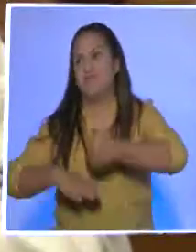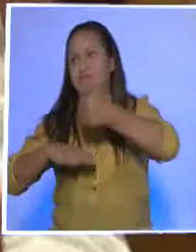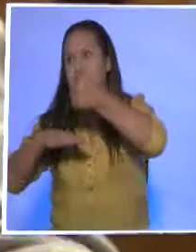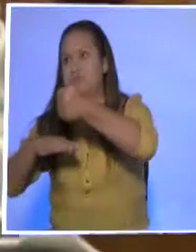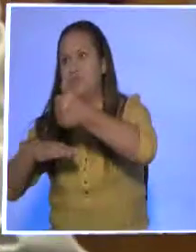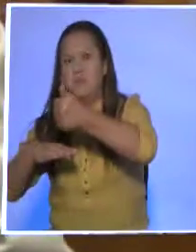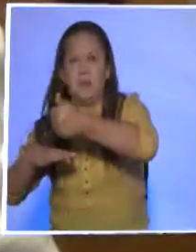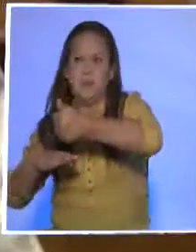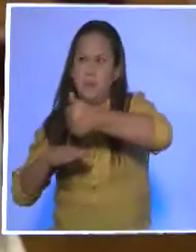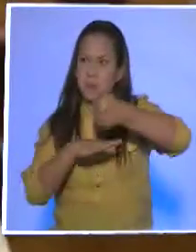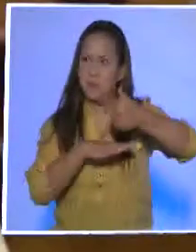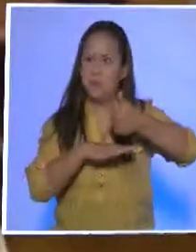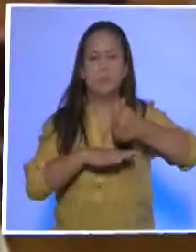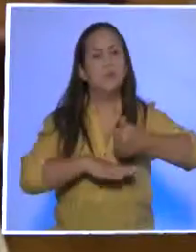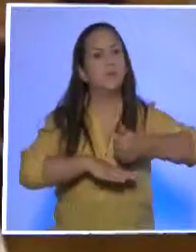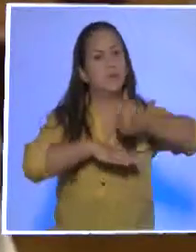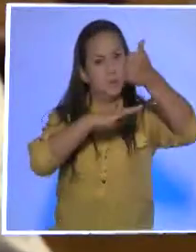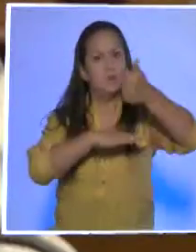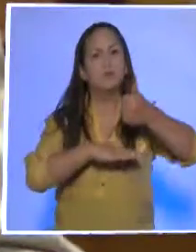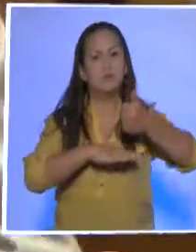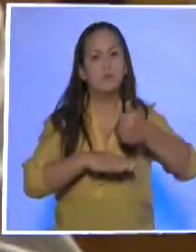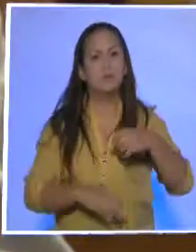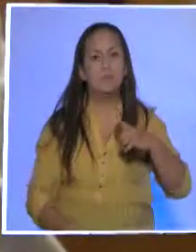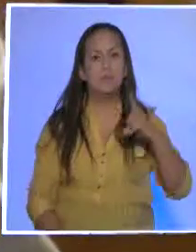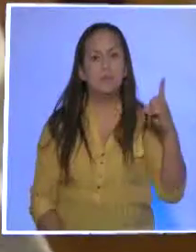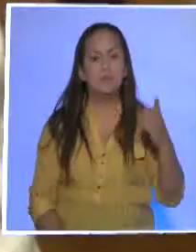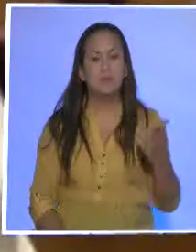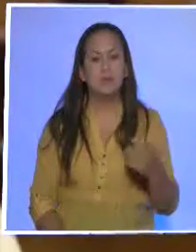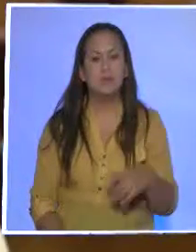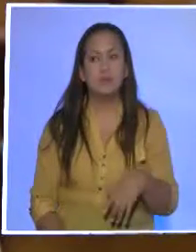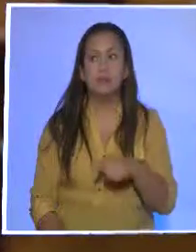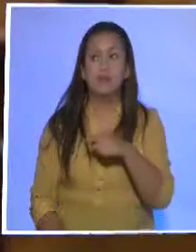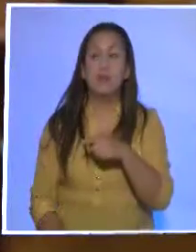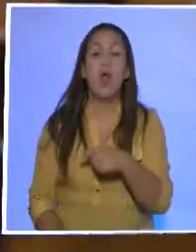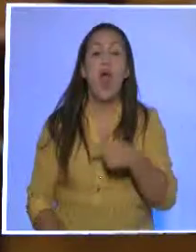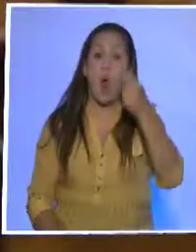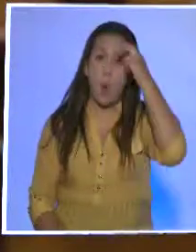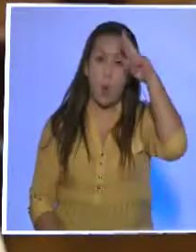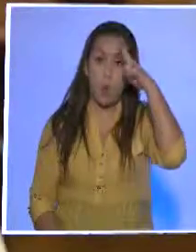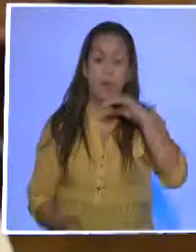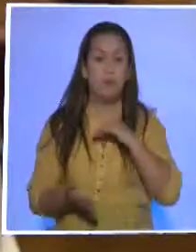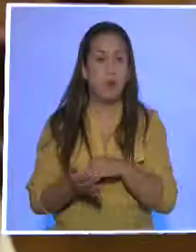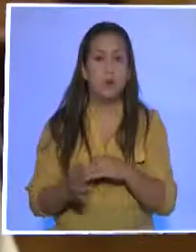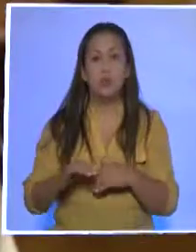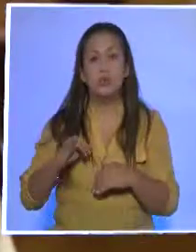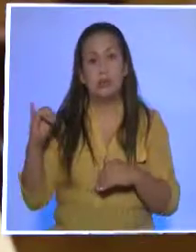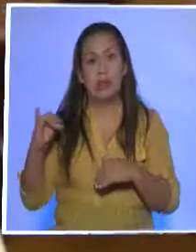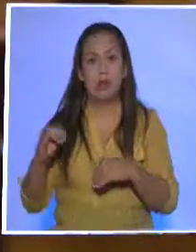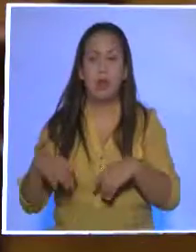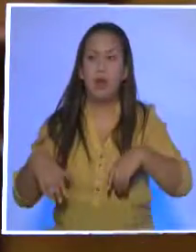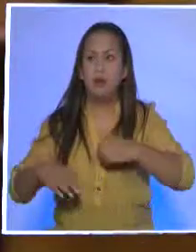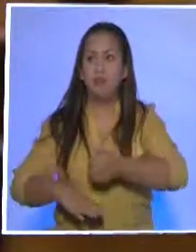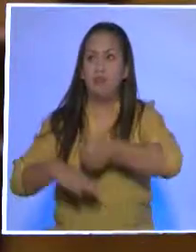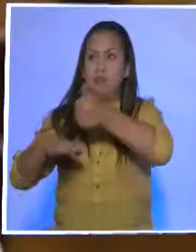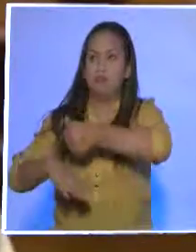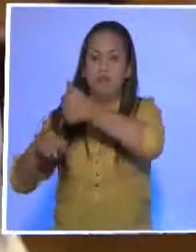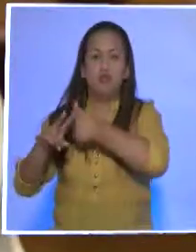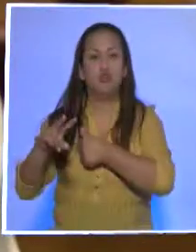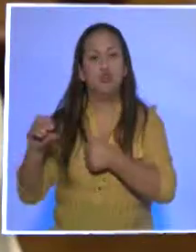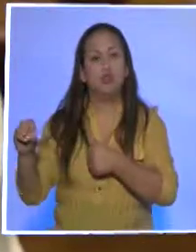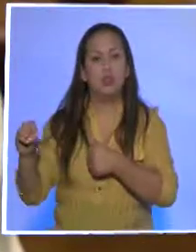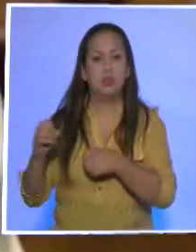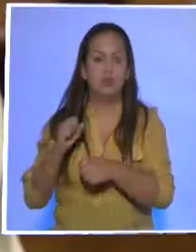ha perpetuado en el poder en el caso de uruguay durante más de 200 años en esta tercera etapa y